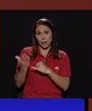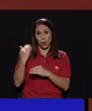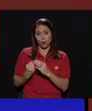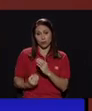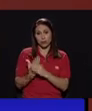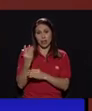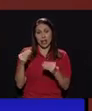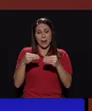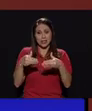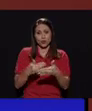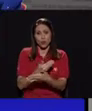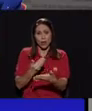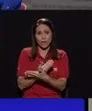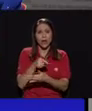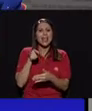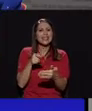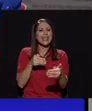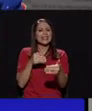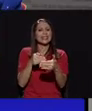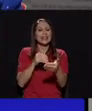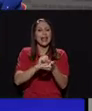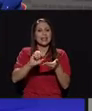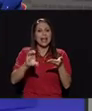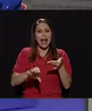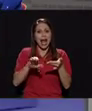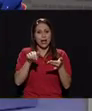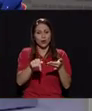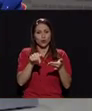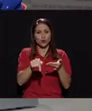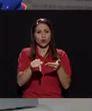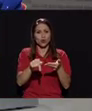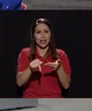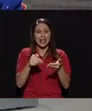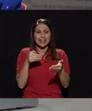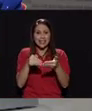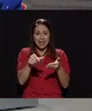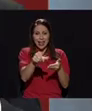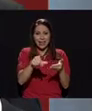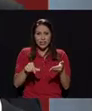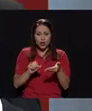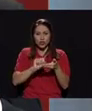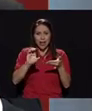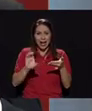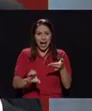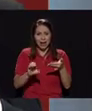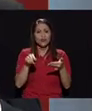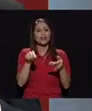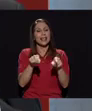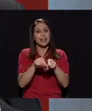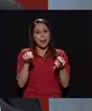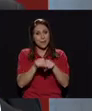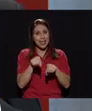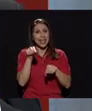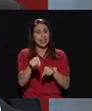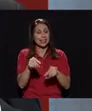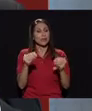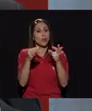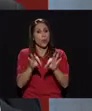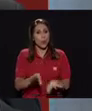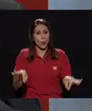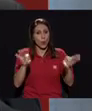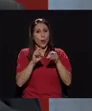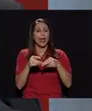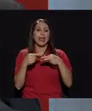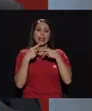nuevo, y bueno, se encuentra cerca de la zona de San Carlos, cerca del río San Carlos, y también pues es el humedal de